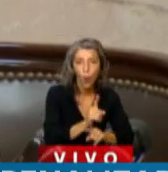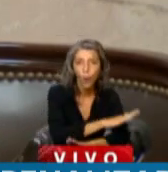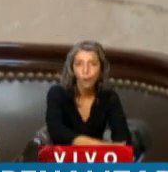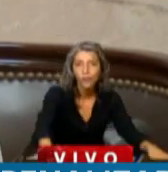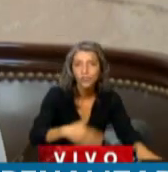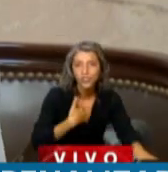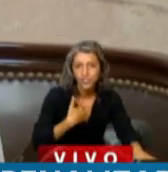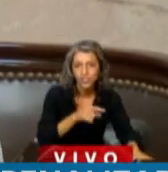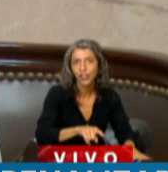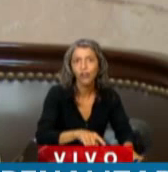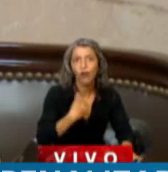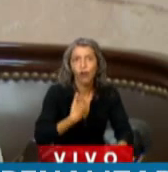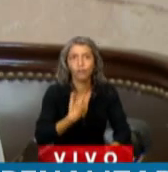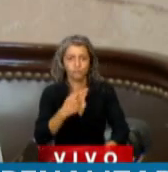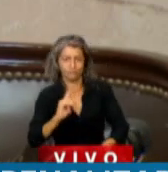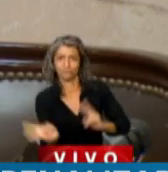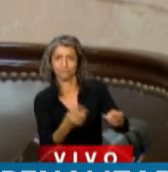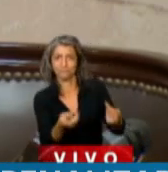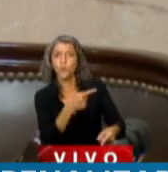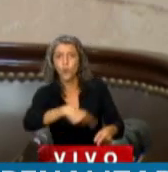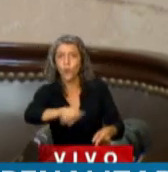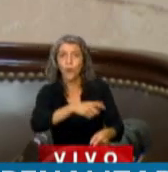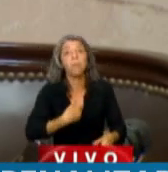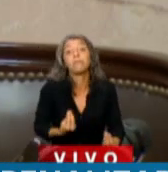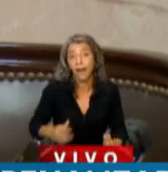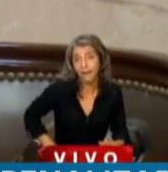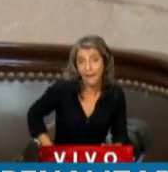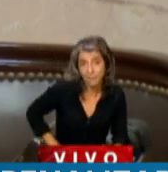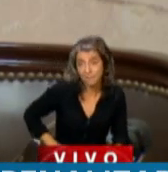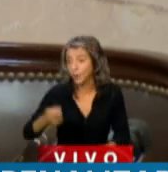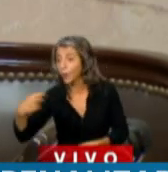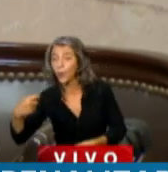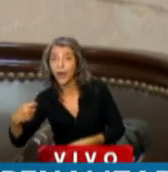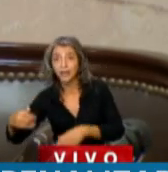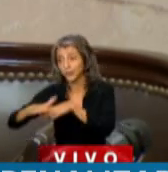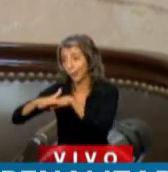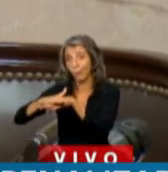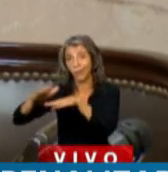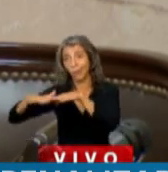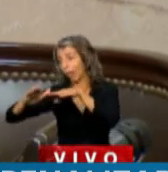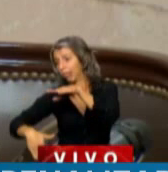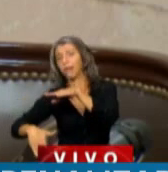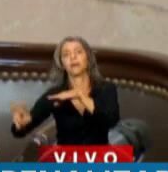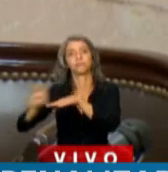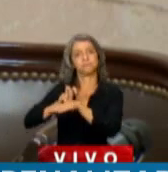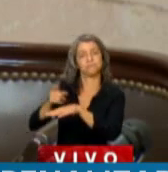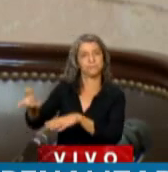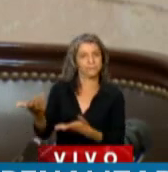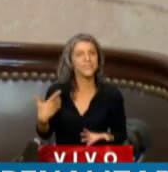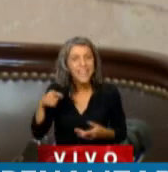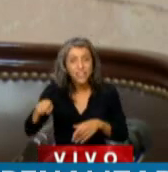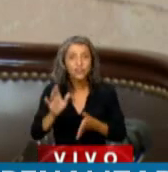Step Bandera se ha levantado de vuelta, que era un fascista que liquidó a 500.000 civiles. En esto de los negocios... Es un debate en el mundo. Los